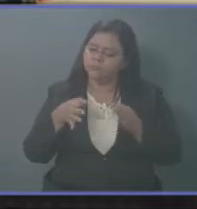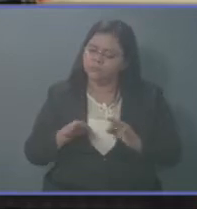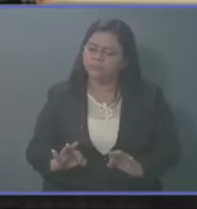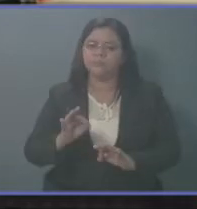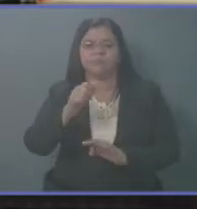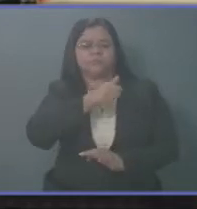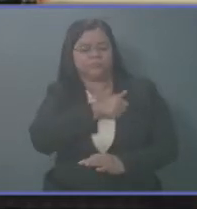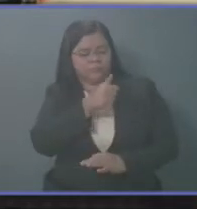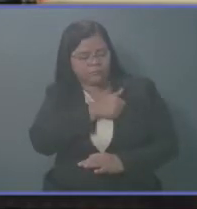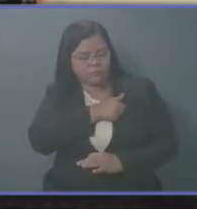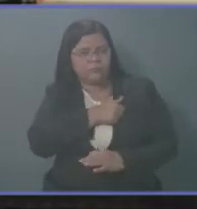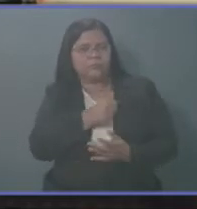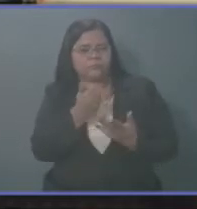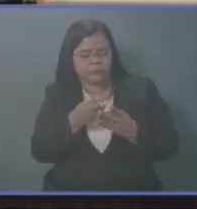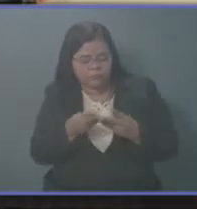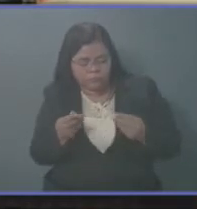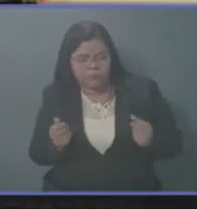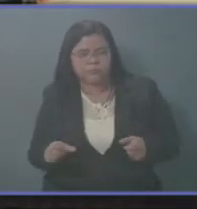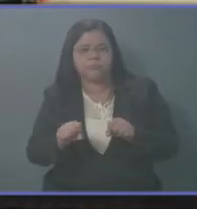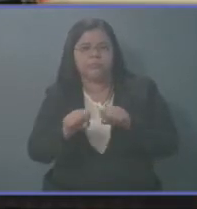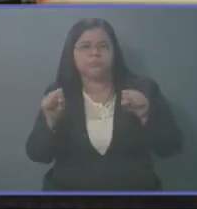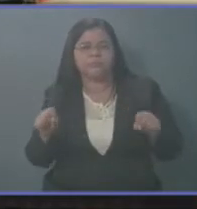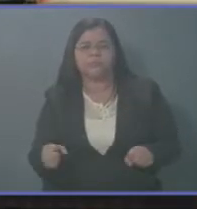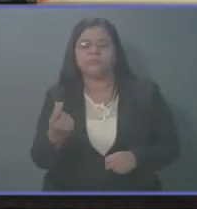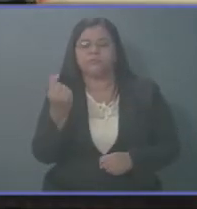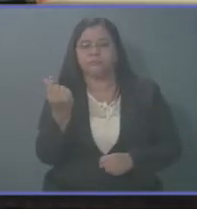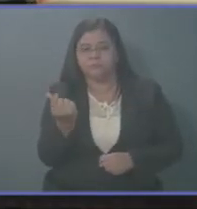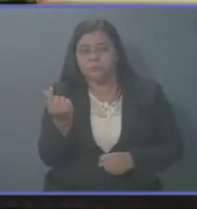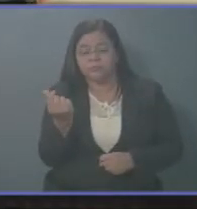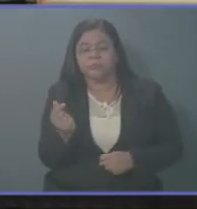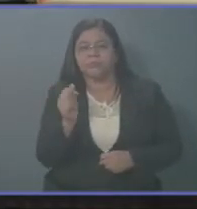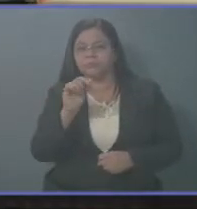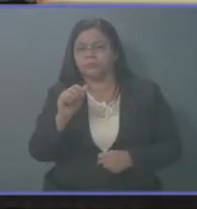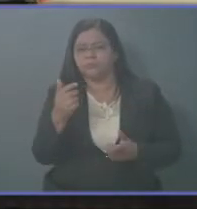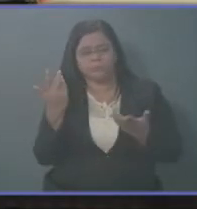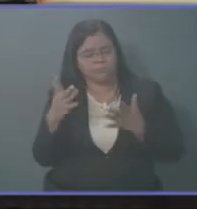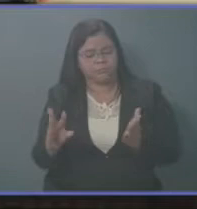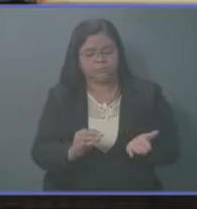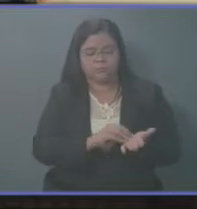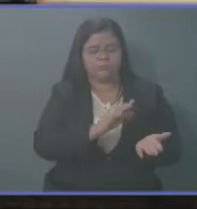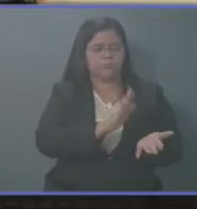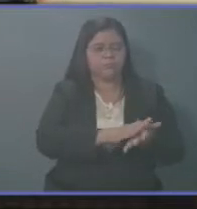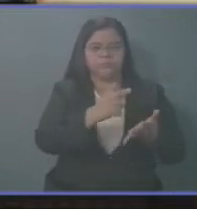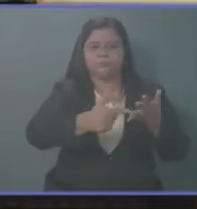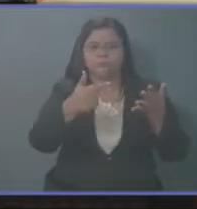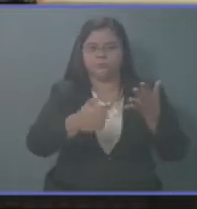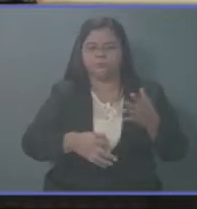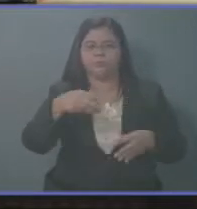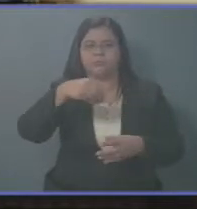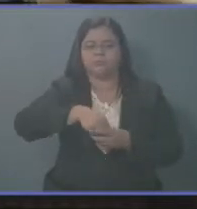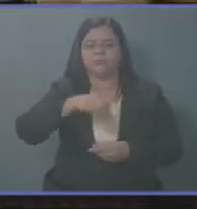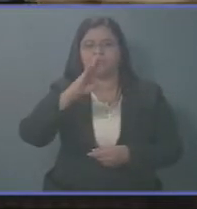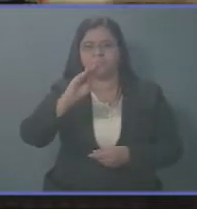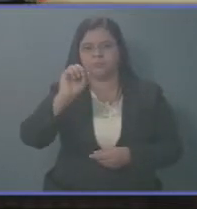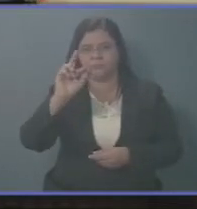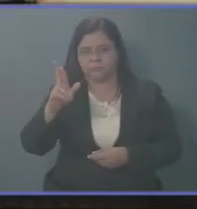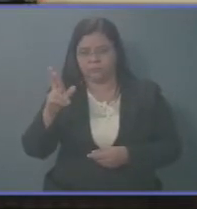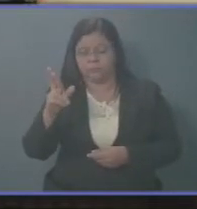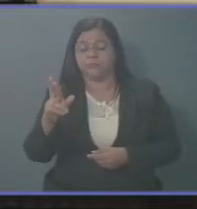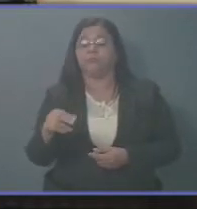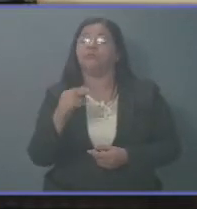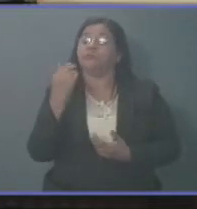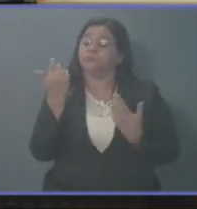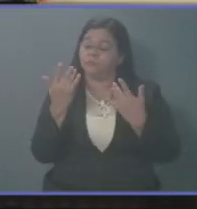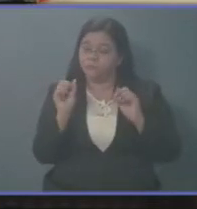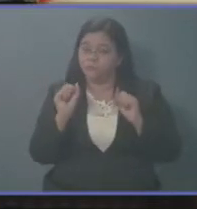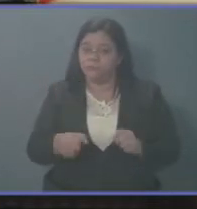de la sanidad y solvencia del sistema financiero, según se encuentra normado por la Ley Orgánica del Banco Central de Reserva. La promulgación